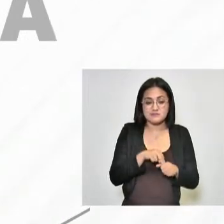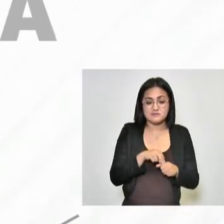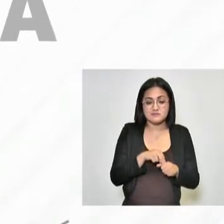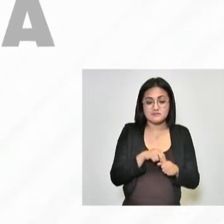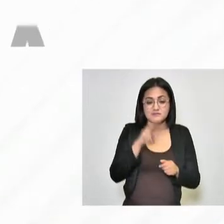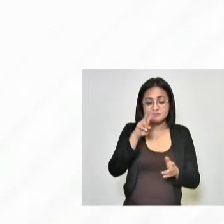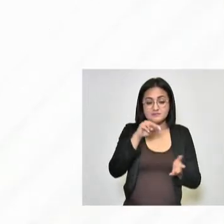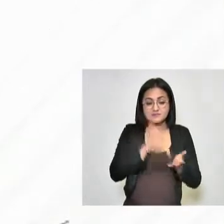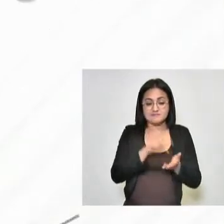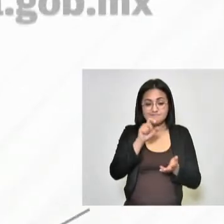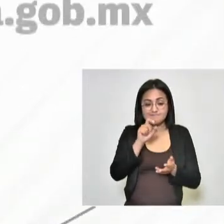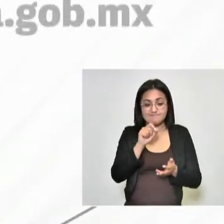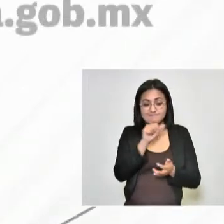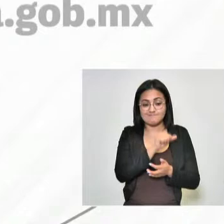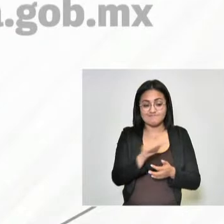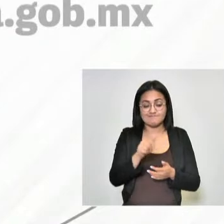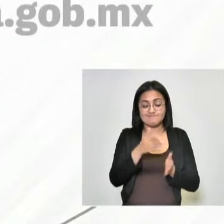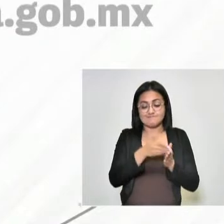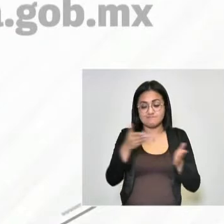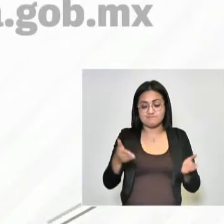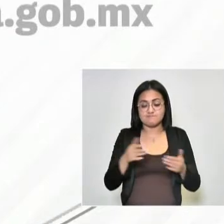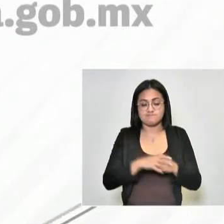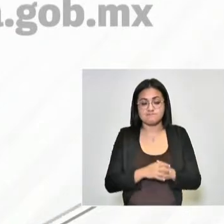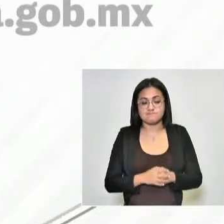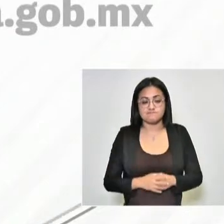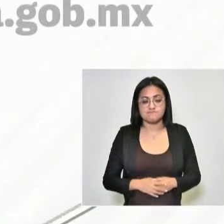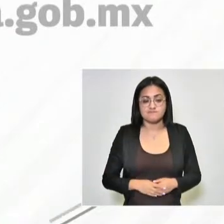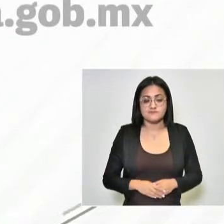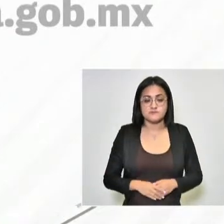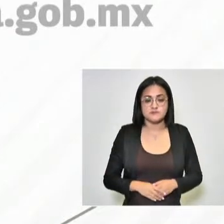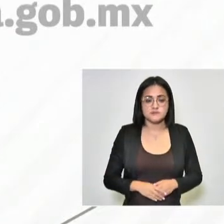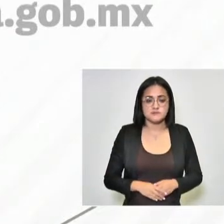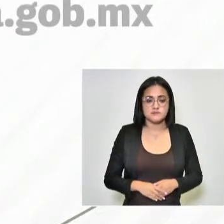del 2020 a la fecha.